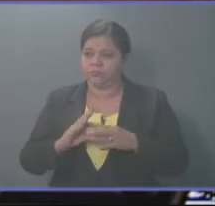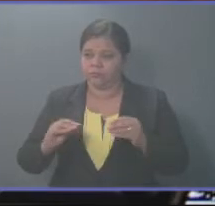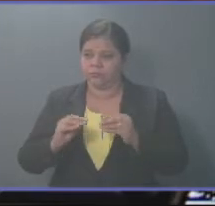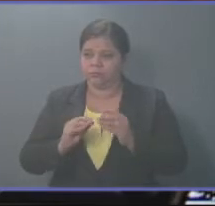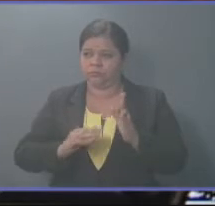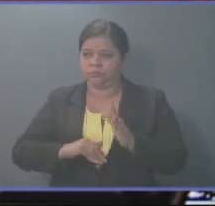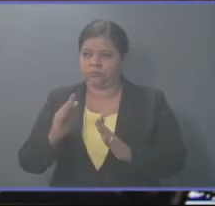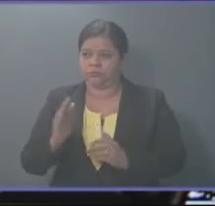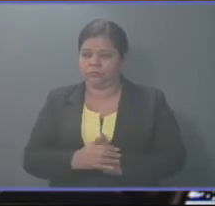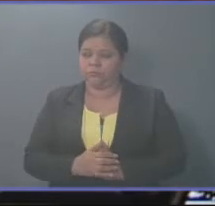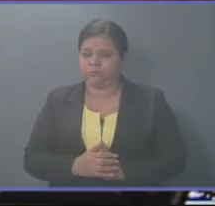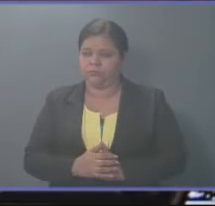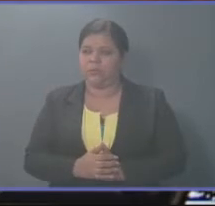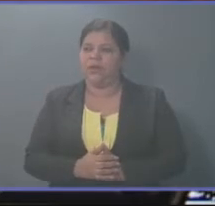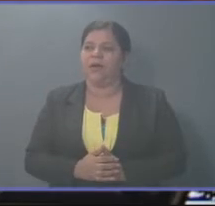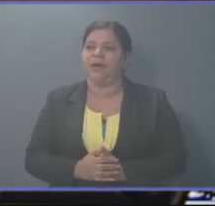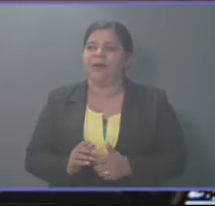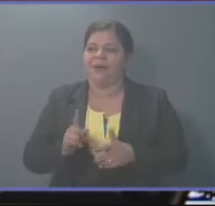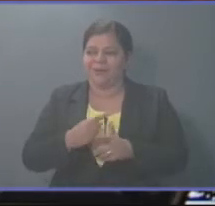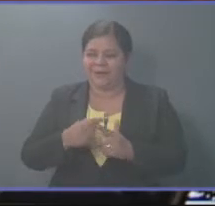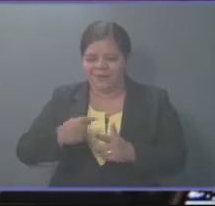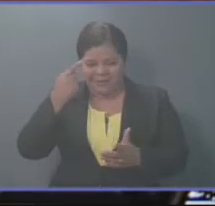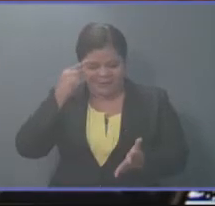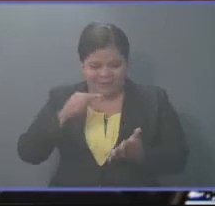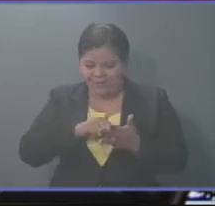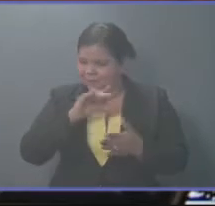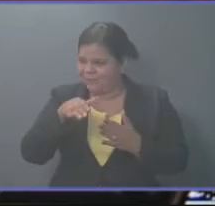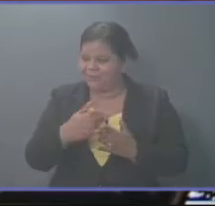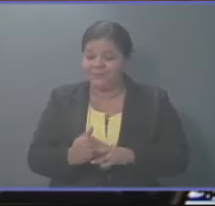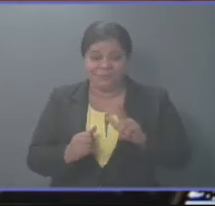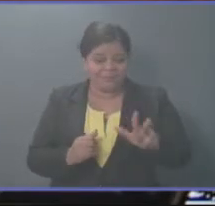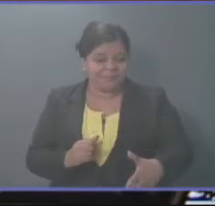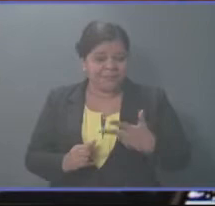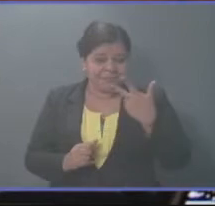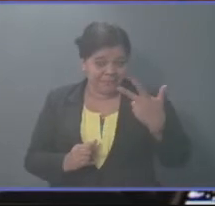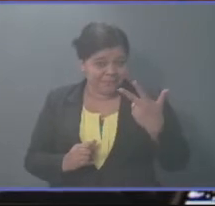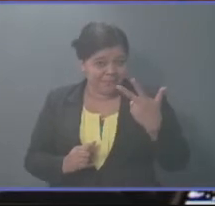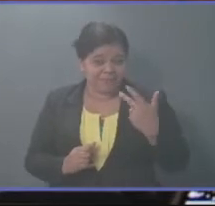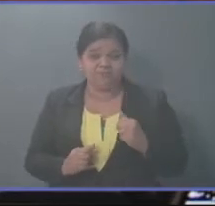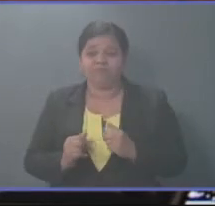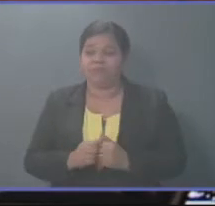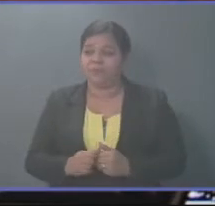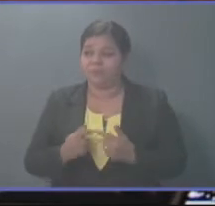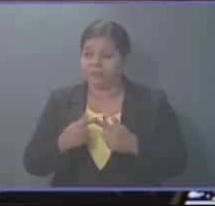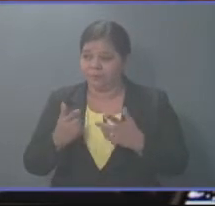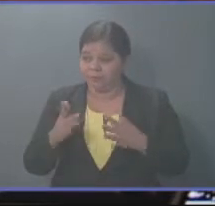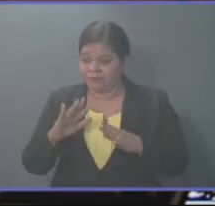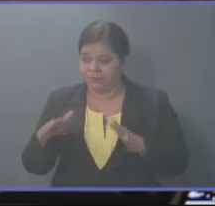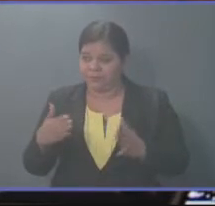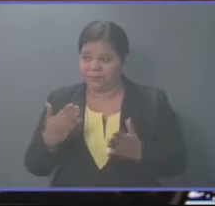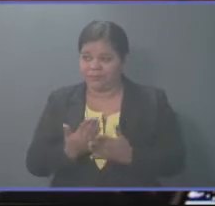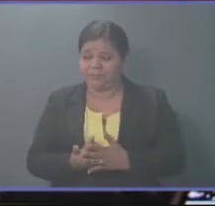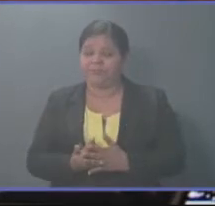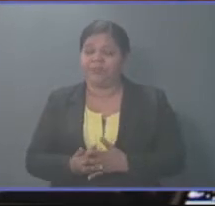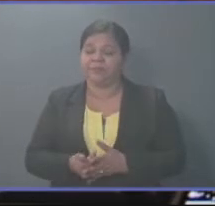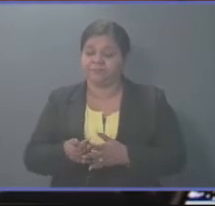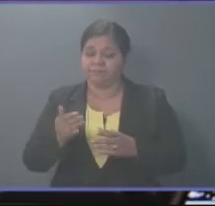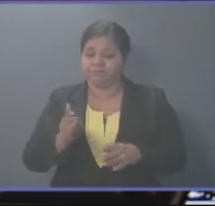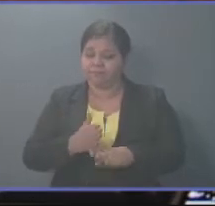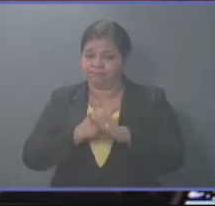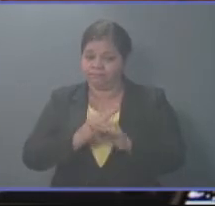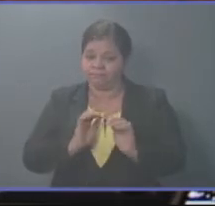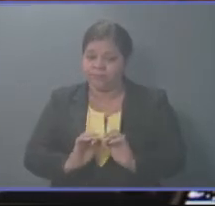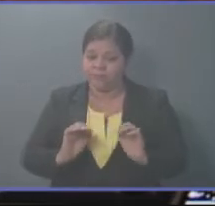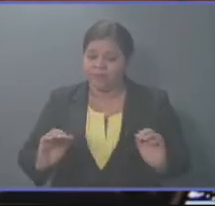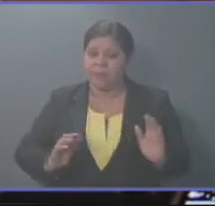explotación, incluido el abuso sexual. Tercero, que el artículo 46 de la Ley de Protección Integral de la Niñez